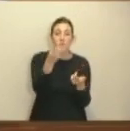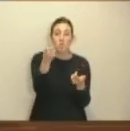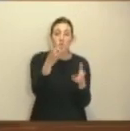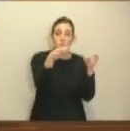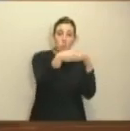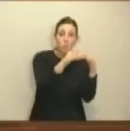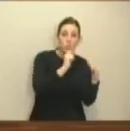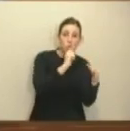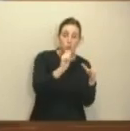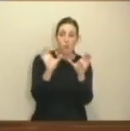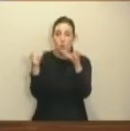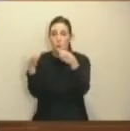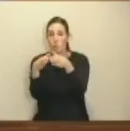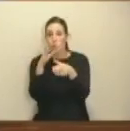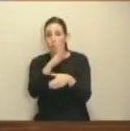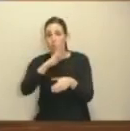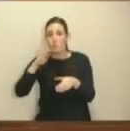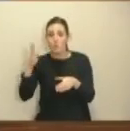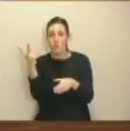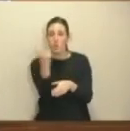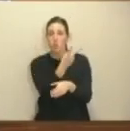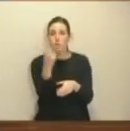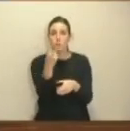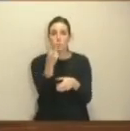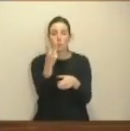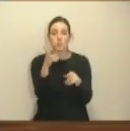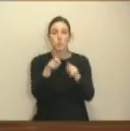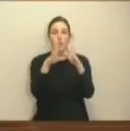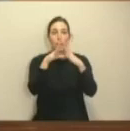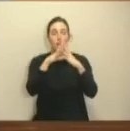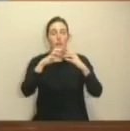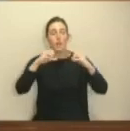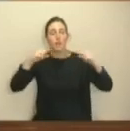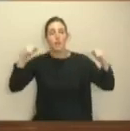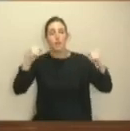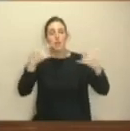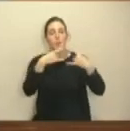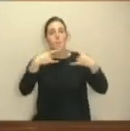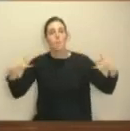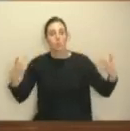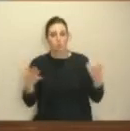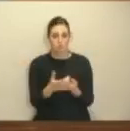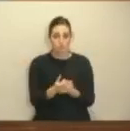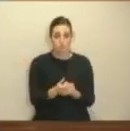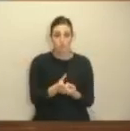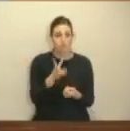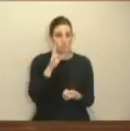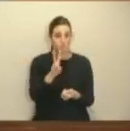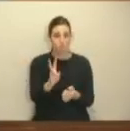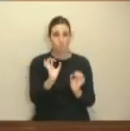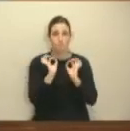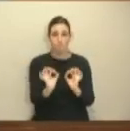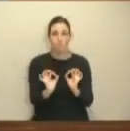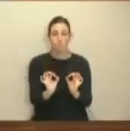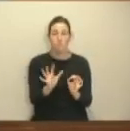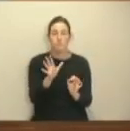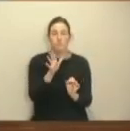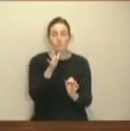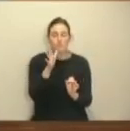Popular y el Partido Socialista, se enamoran. Bueno, pues eso es a lo que asistimos aquí en Asturias. Pero desde luego yo creo que